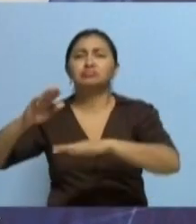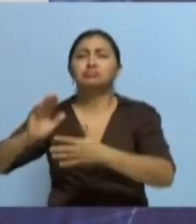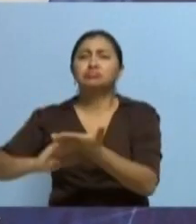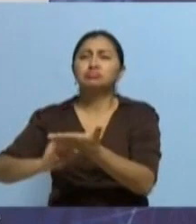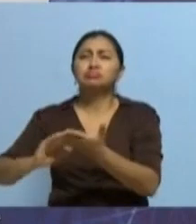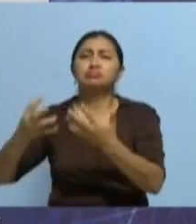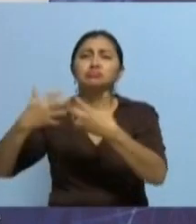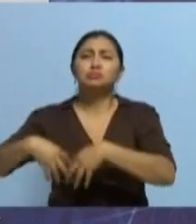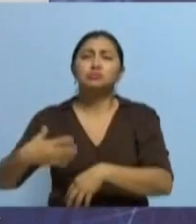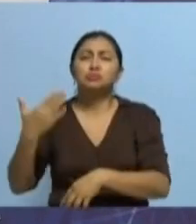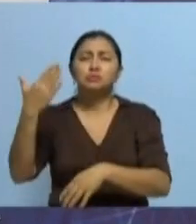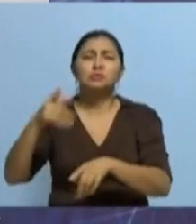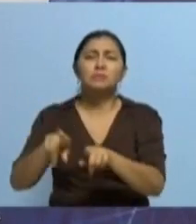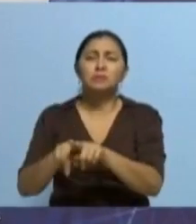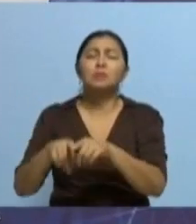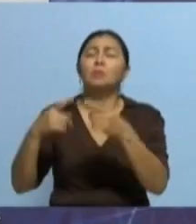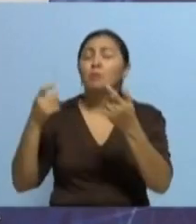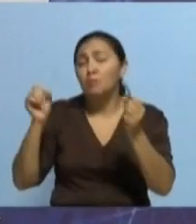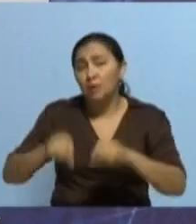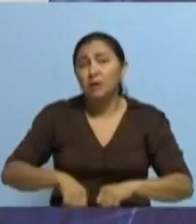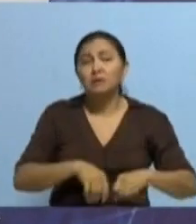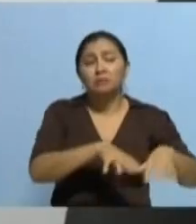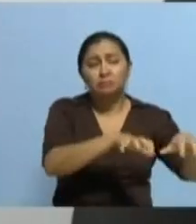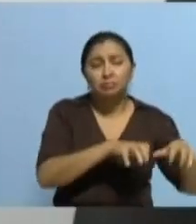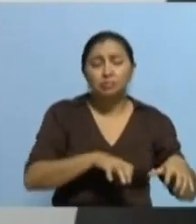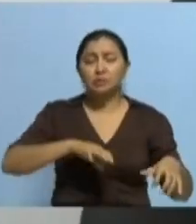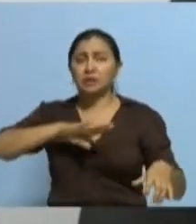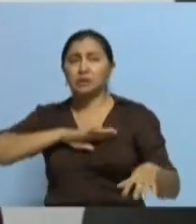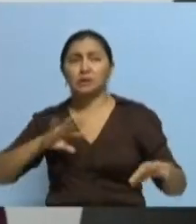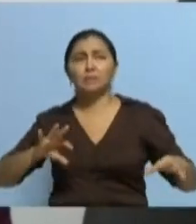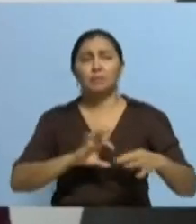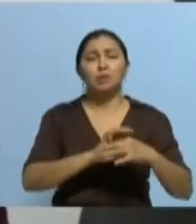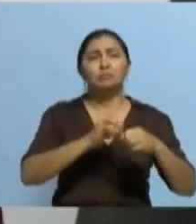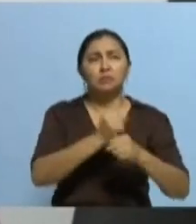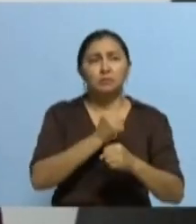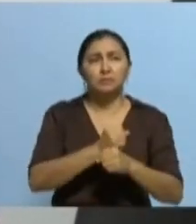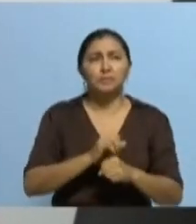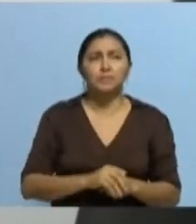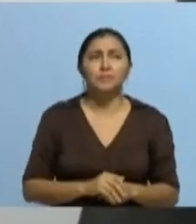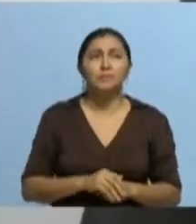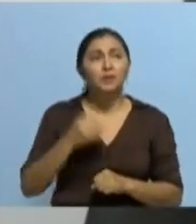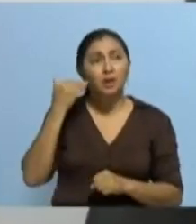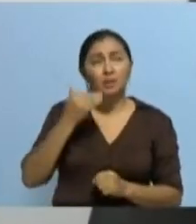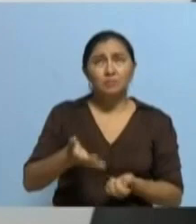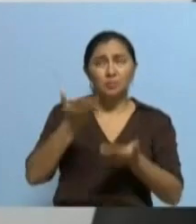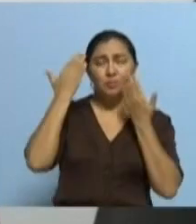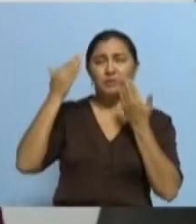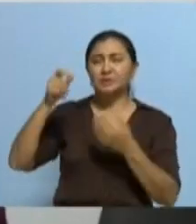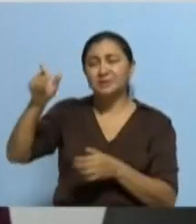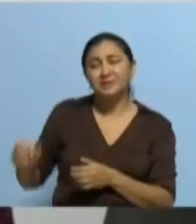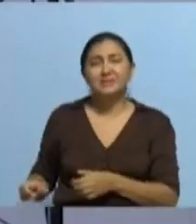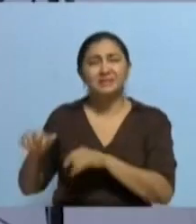administración departamental trabaje de la mano con el mandatario distrital. La secretaria de Cultura del Atlántico, Marcela Dávila, afirmó